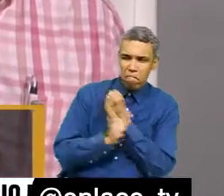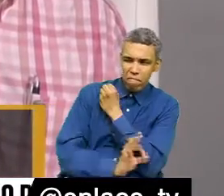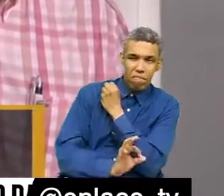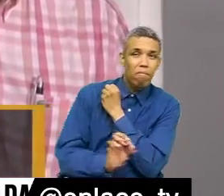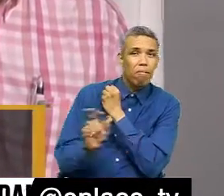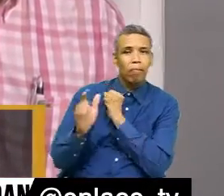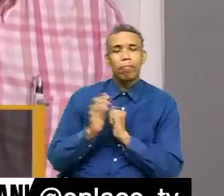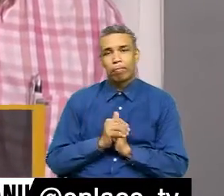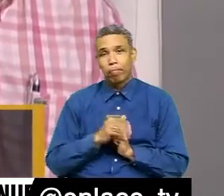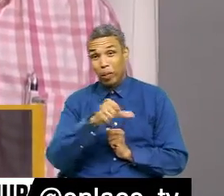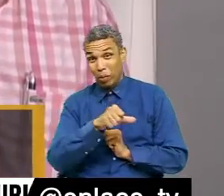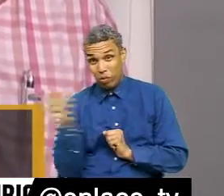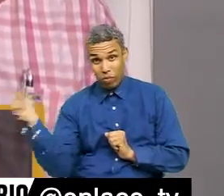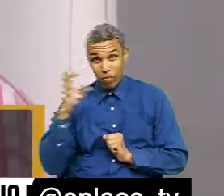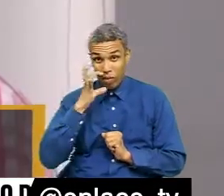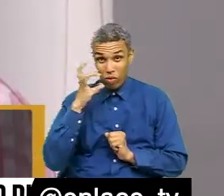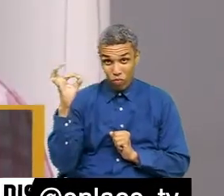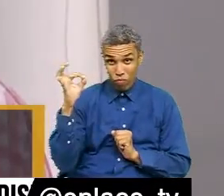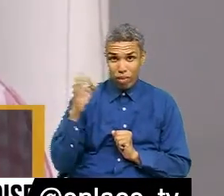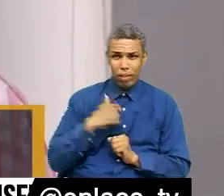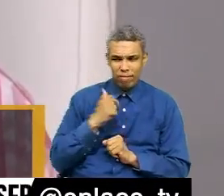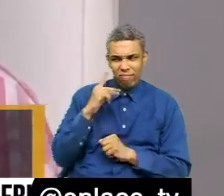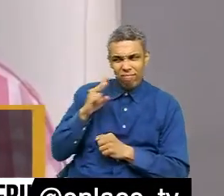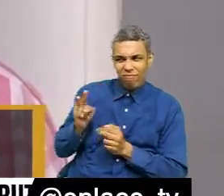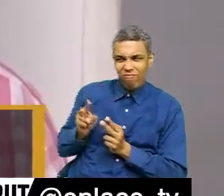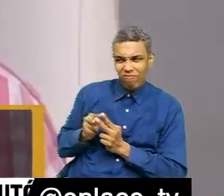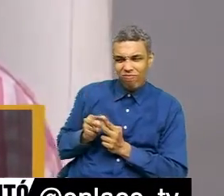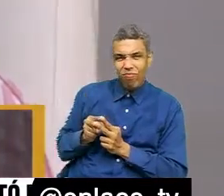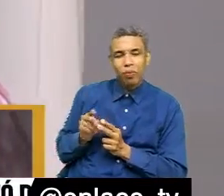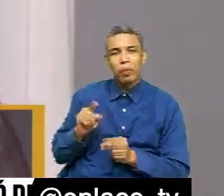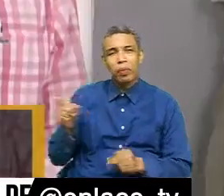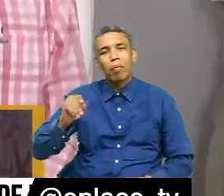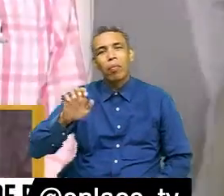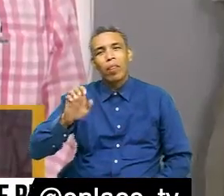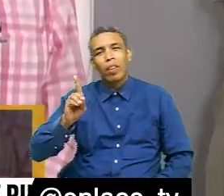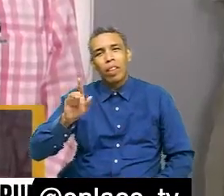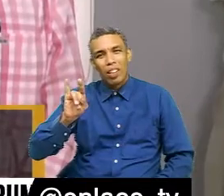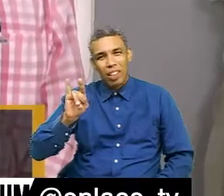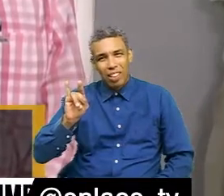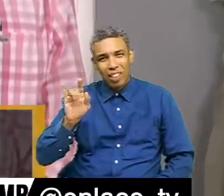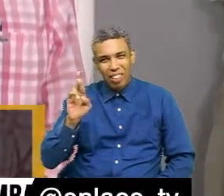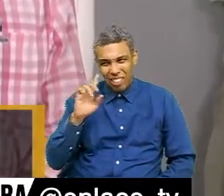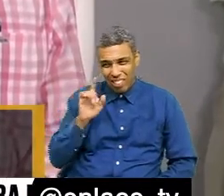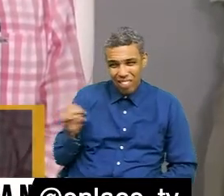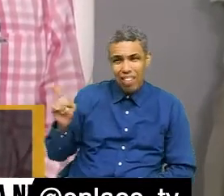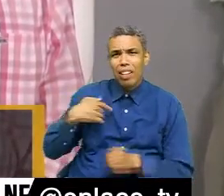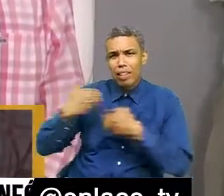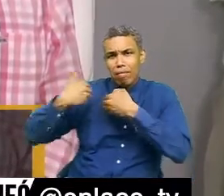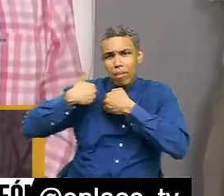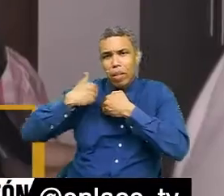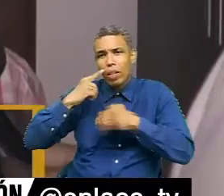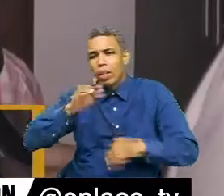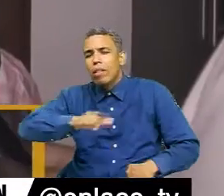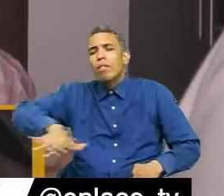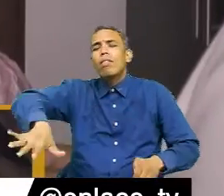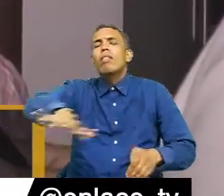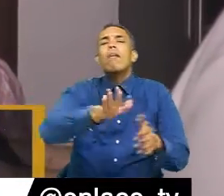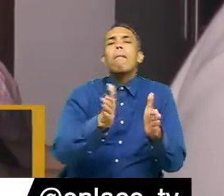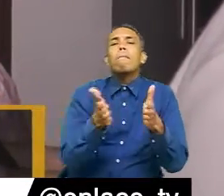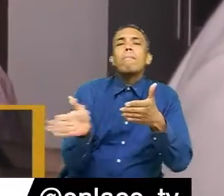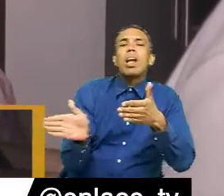el alcalde aseguró que depositó toda su confianza en el doctor Eduardo Díaz para que sea el gerente del Plan de Ordenamiento Territorial.